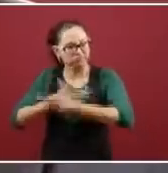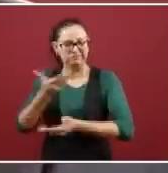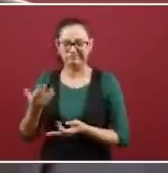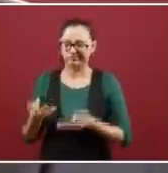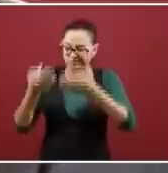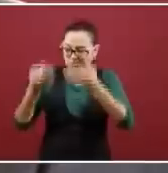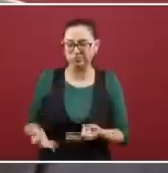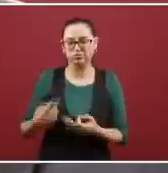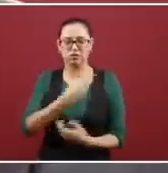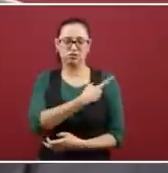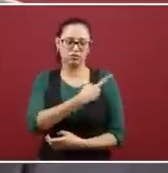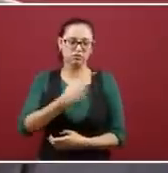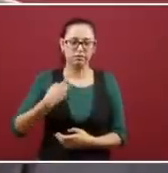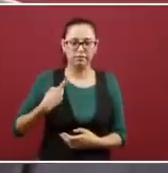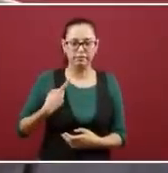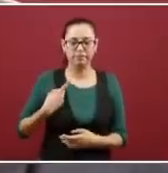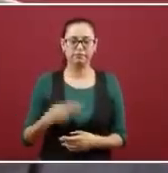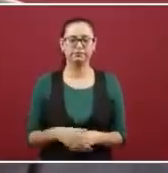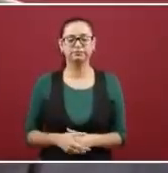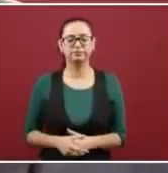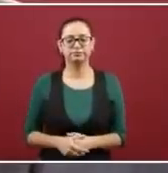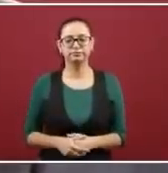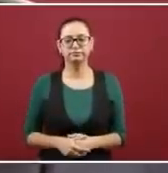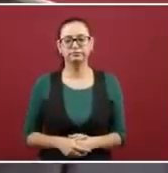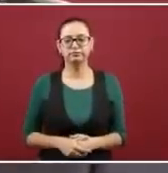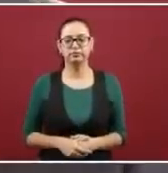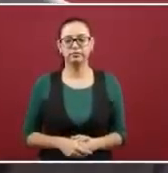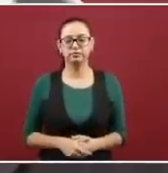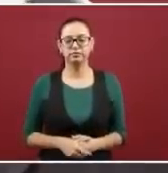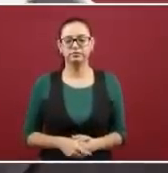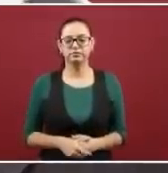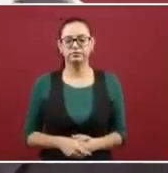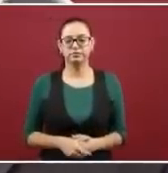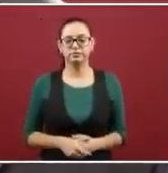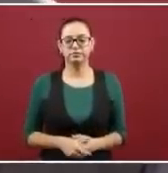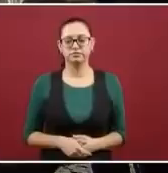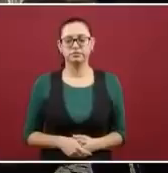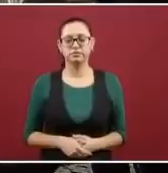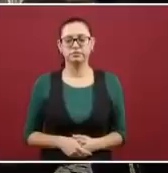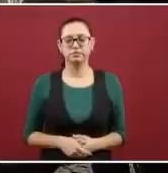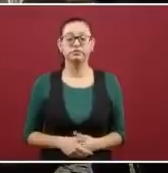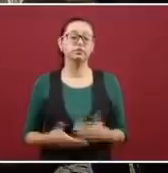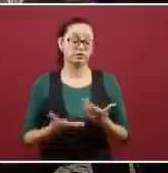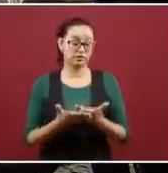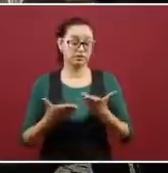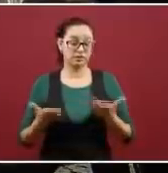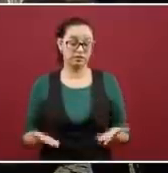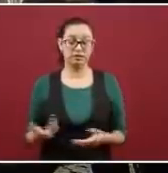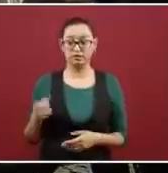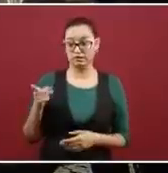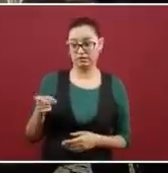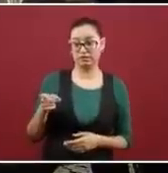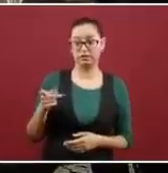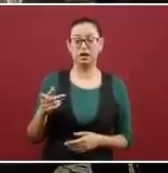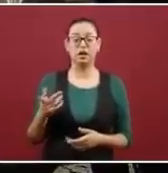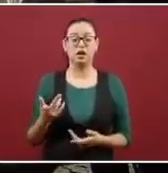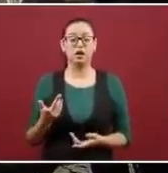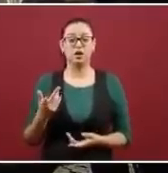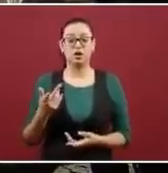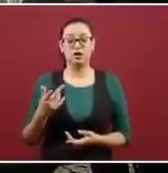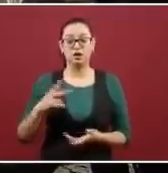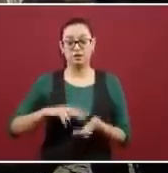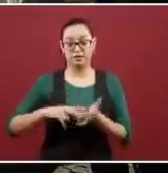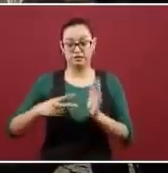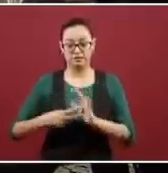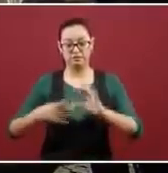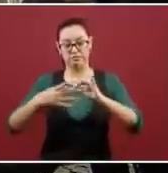Vamos a que el general Luis Crescencio Sandoval González, secretario de la Defensa, nos exponga sobre la